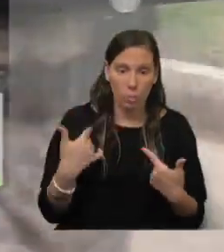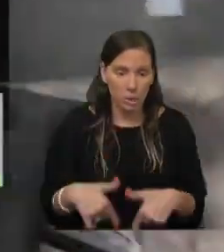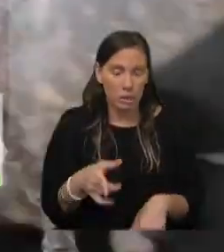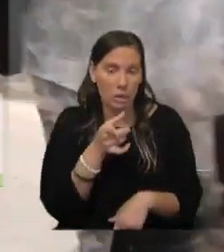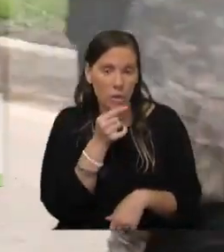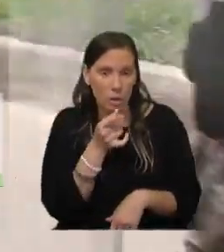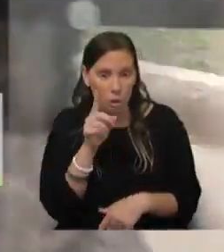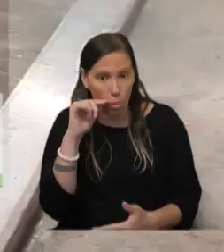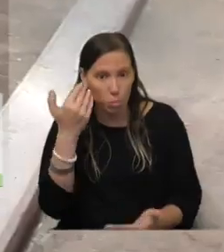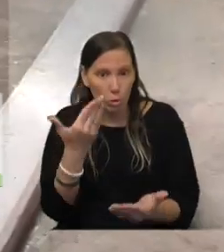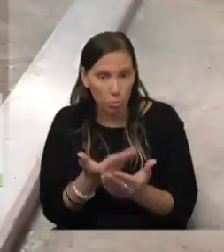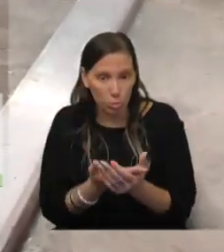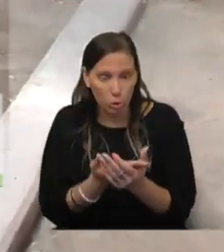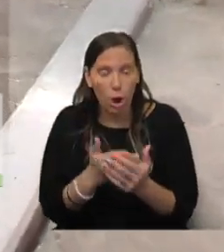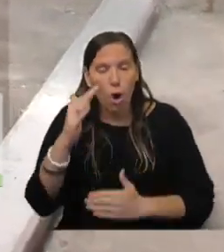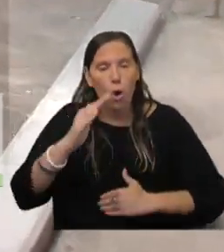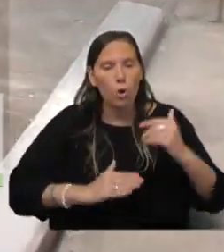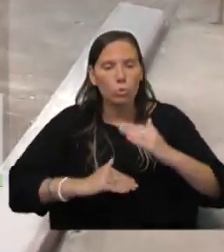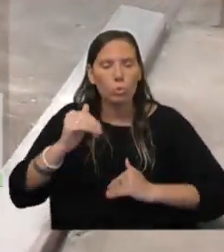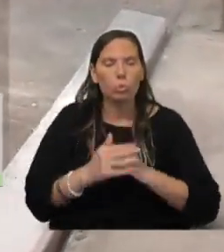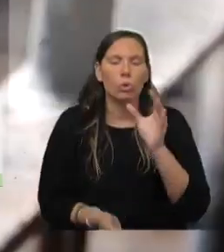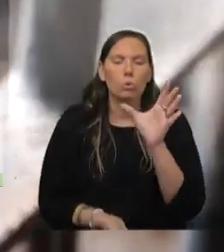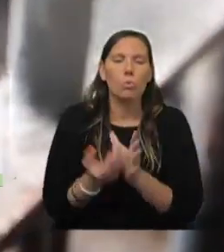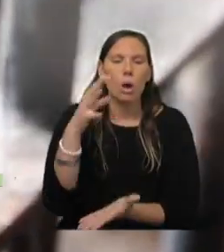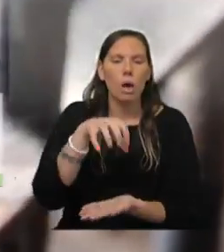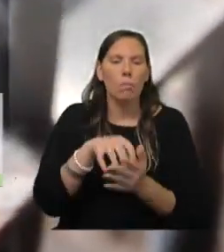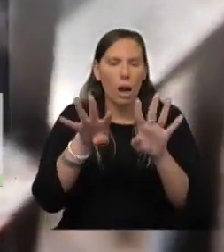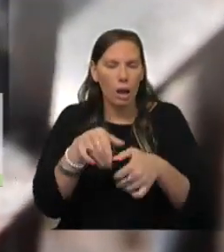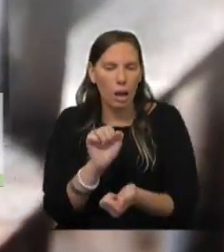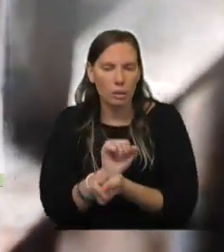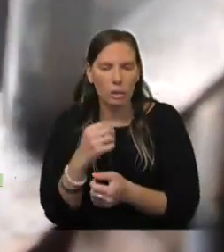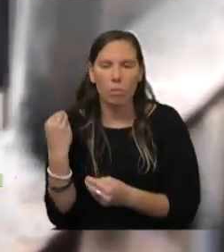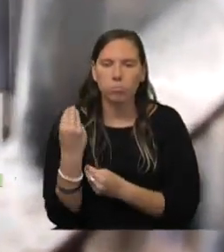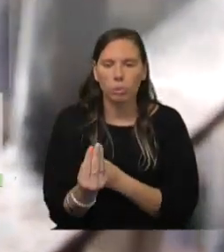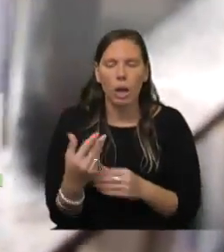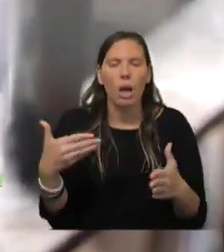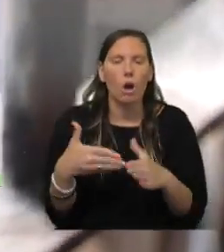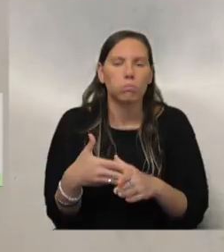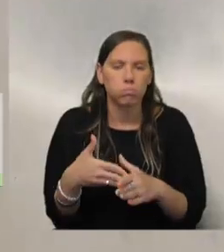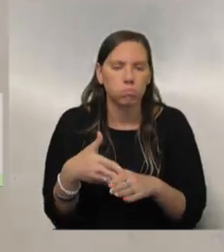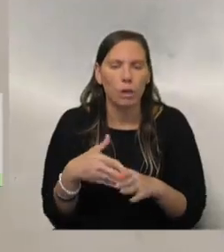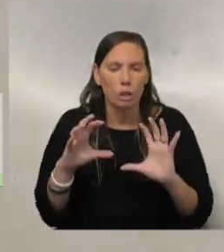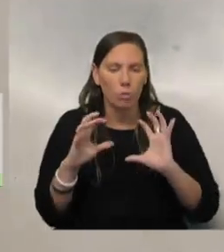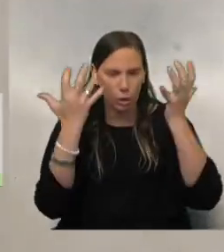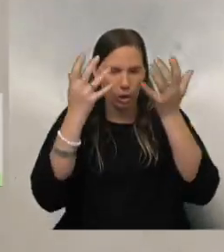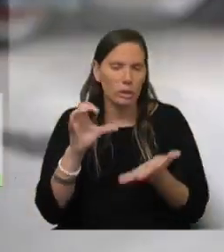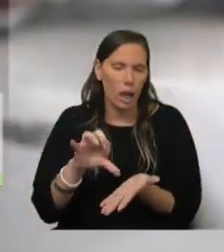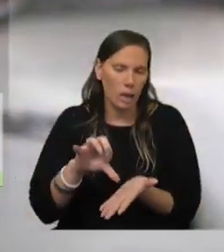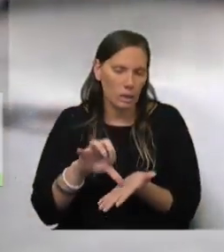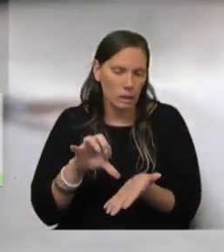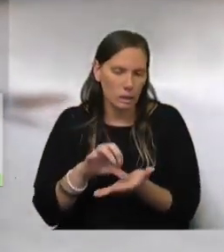interior propusieron la construcción de nuevas cárceles y in usón de interruptores de violencia al sistema